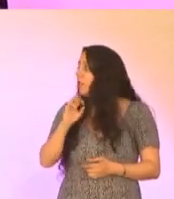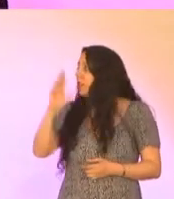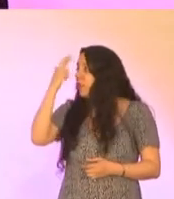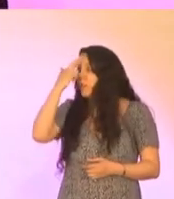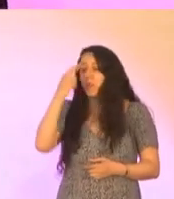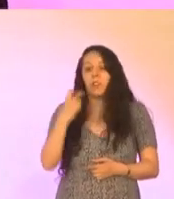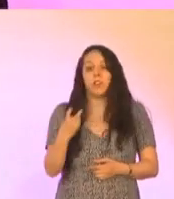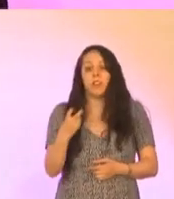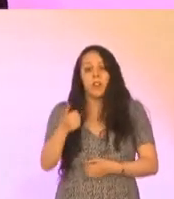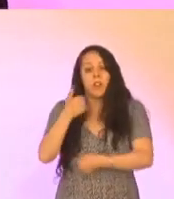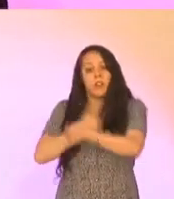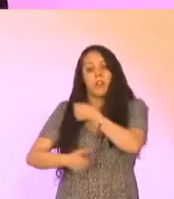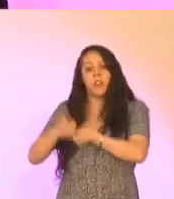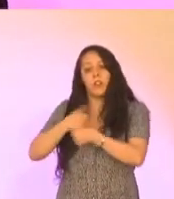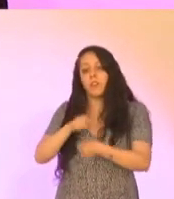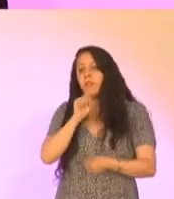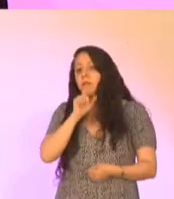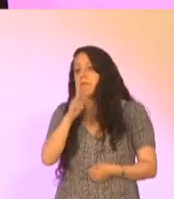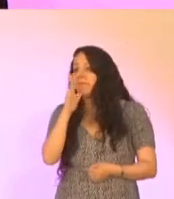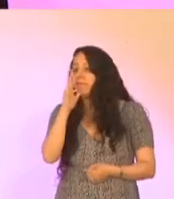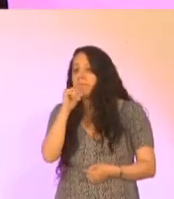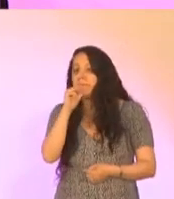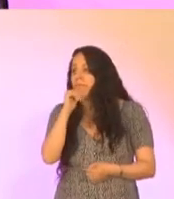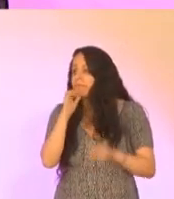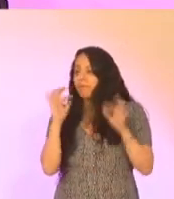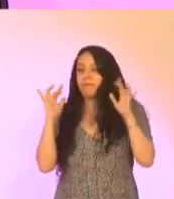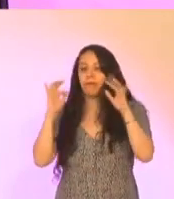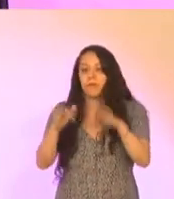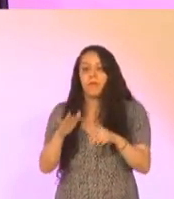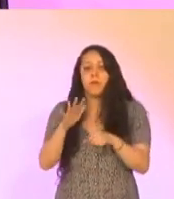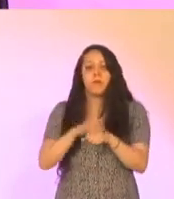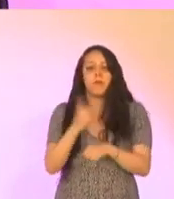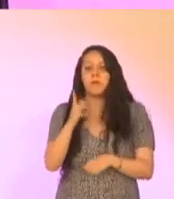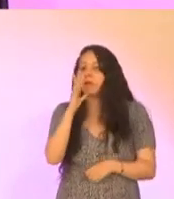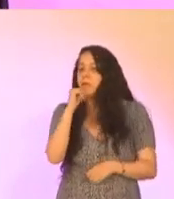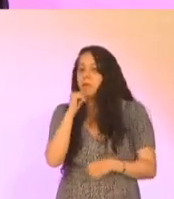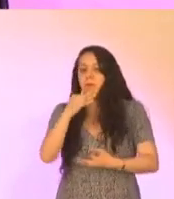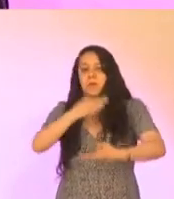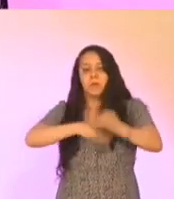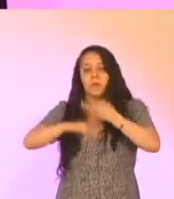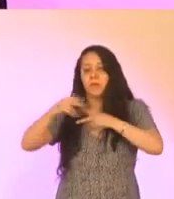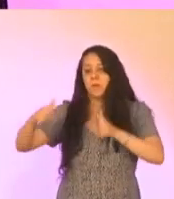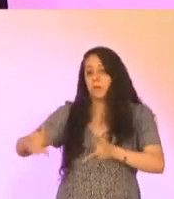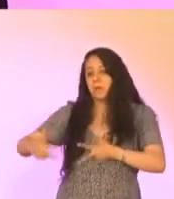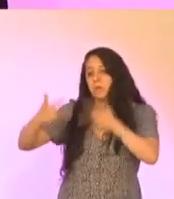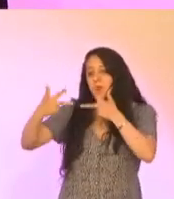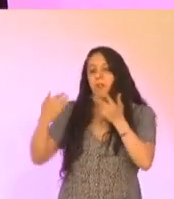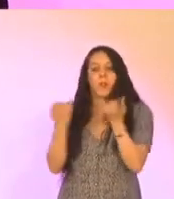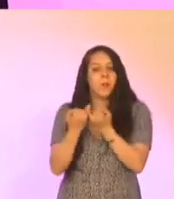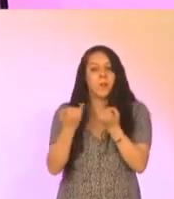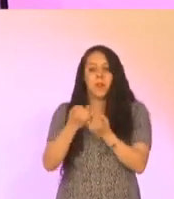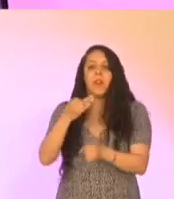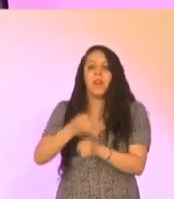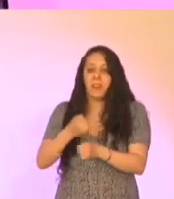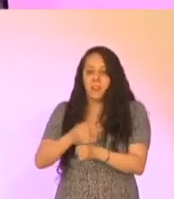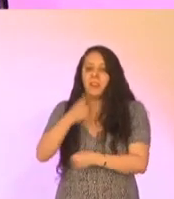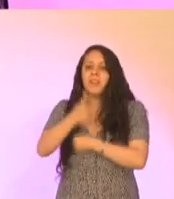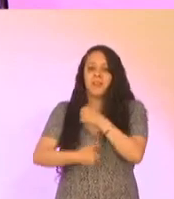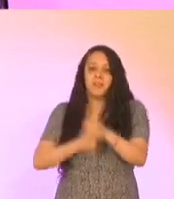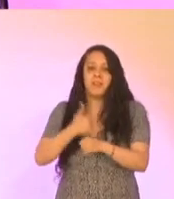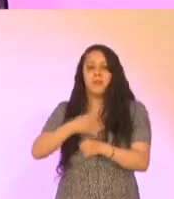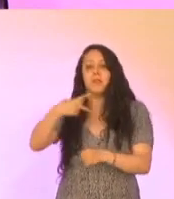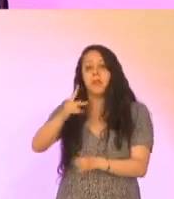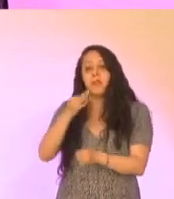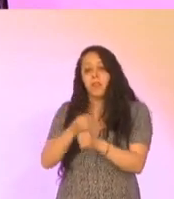exclusivamente presentaciones virtuales y casi todo este año estamos muy felices de estar en